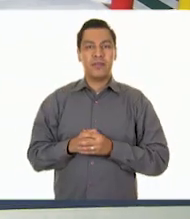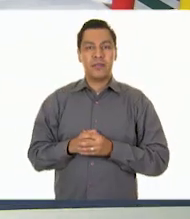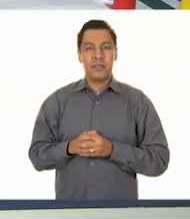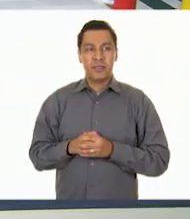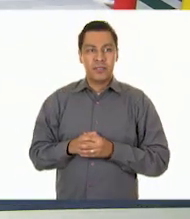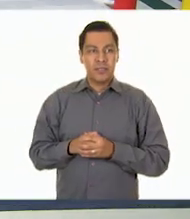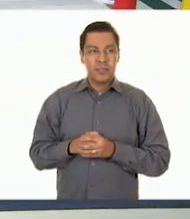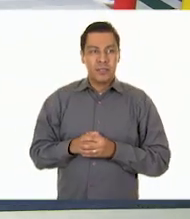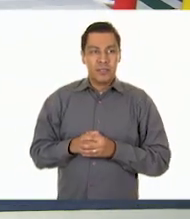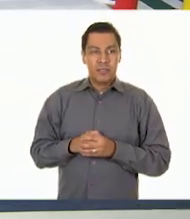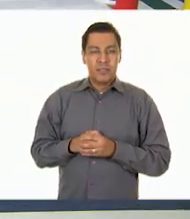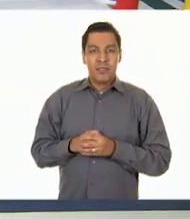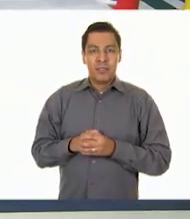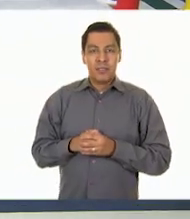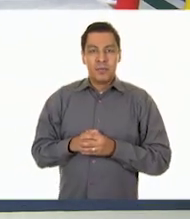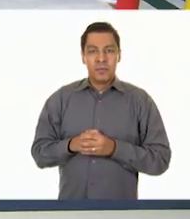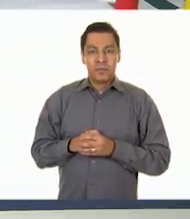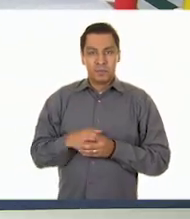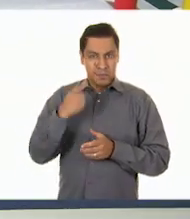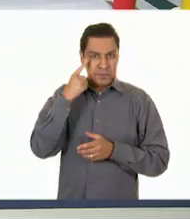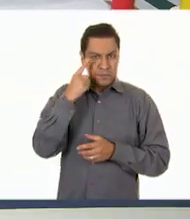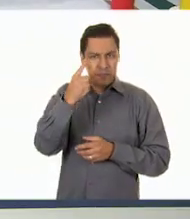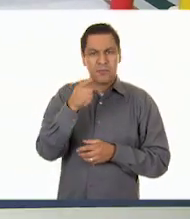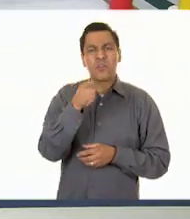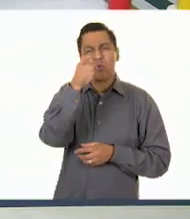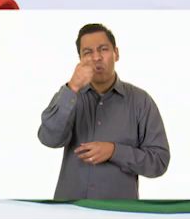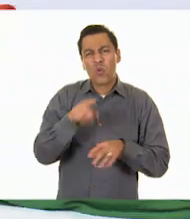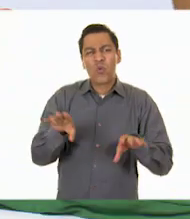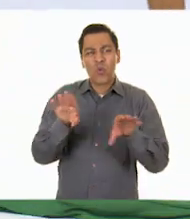meter cojín